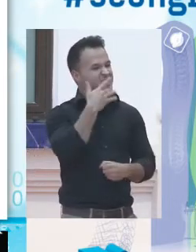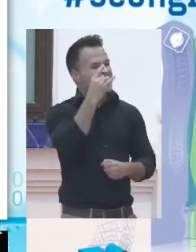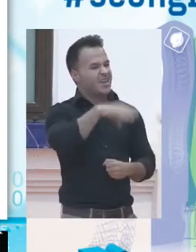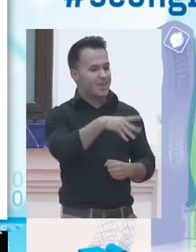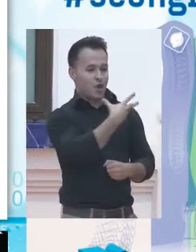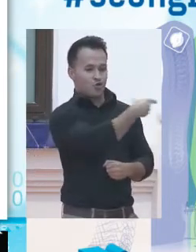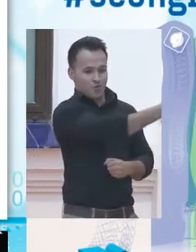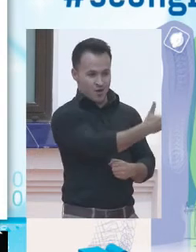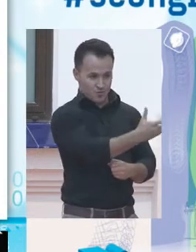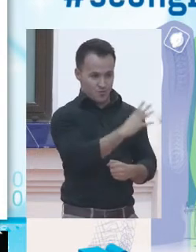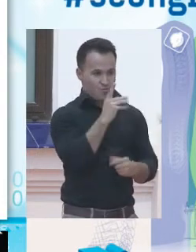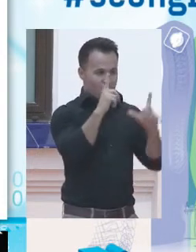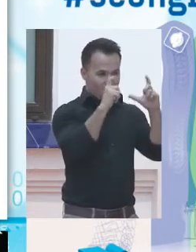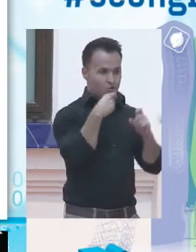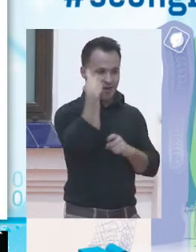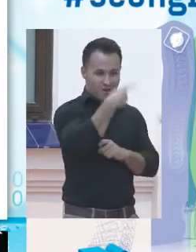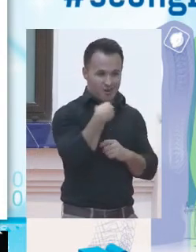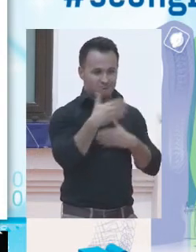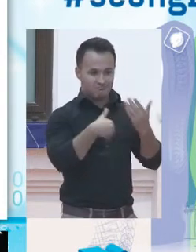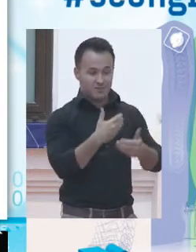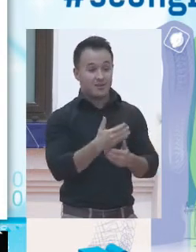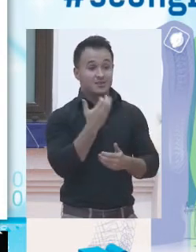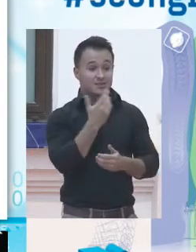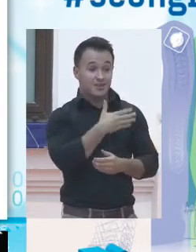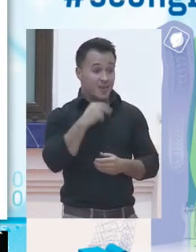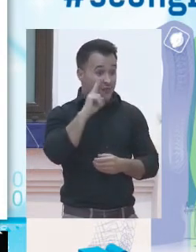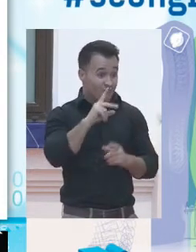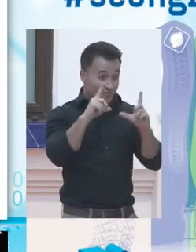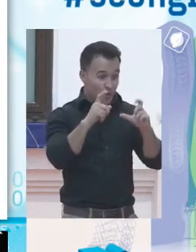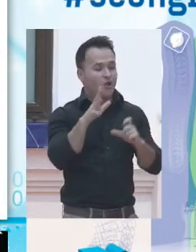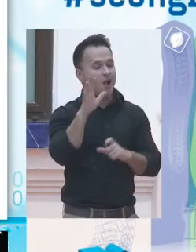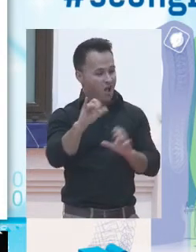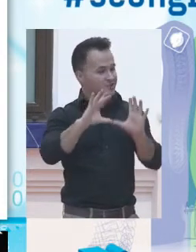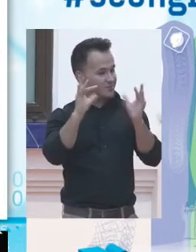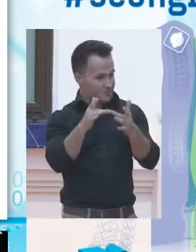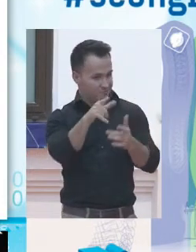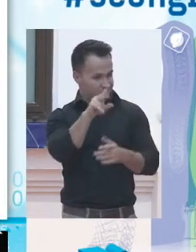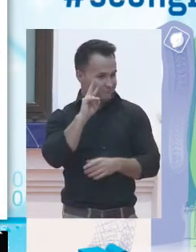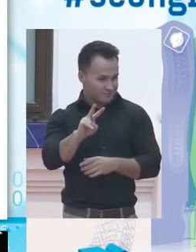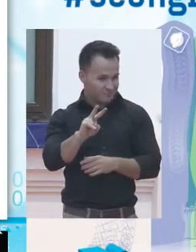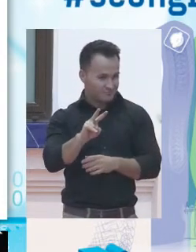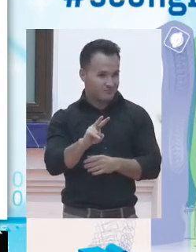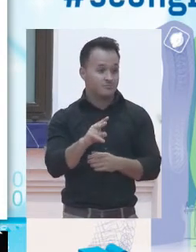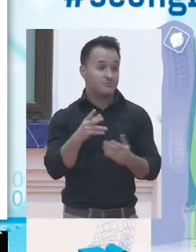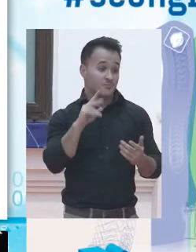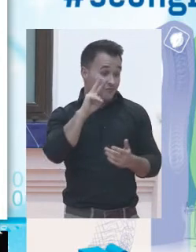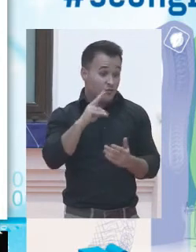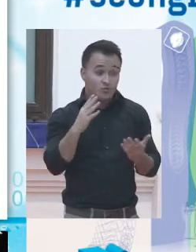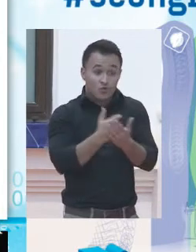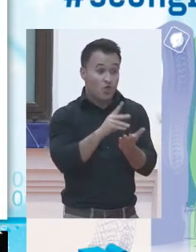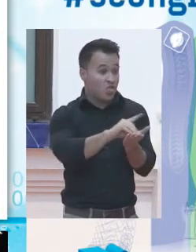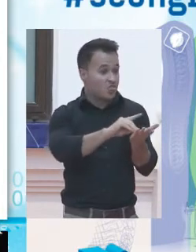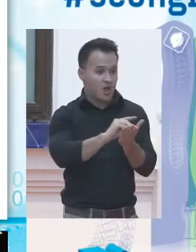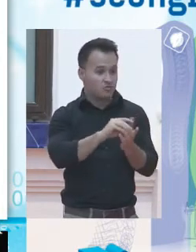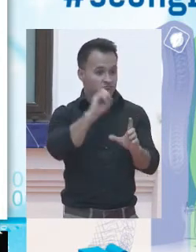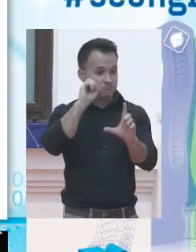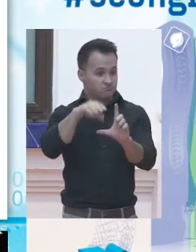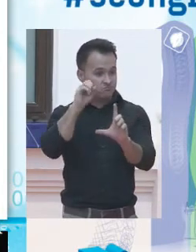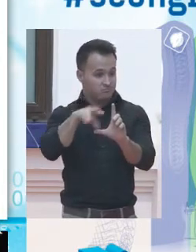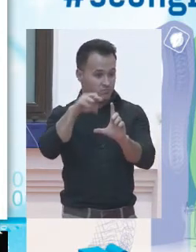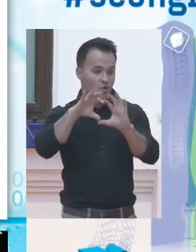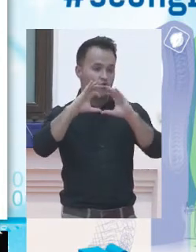todo. Lo único que no lo ha pillado. Entonces, si queréis ver las fotos, están en esa página web. Y así es como funciona la nube. La nube guarda todos tus datos o todos los datos que